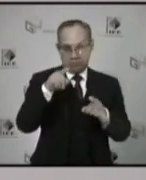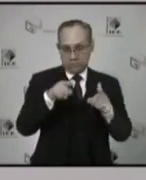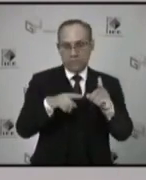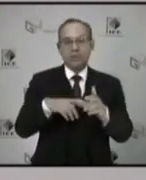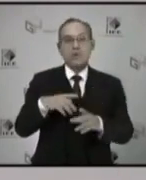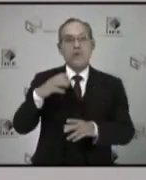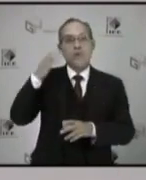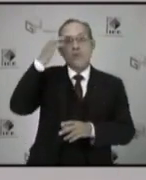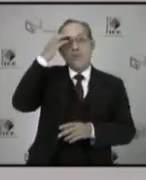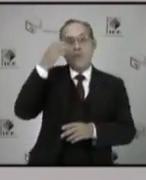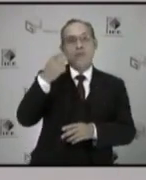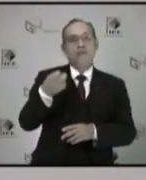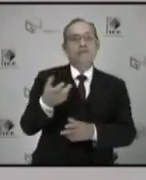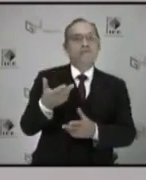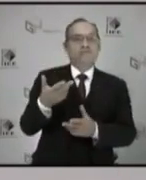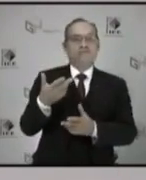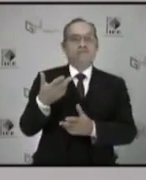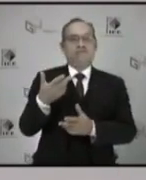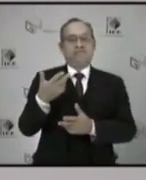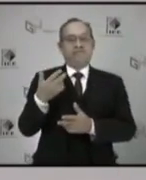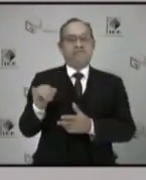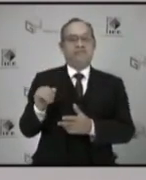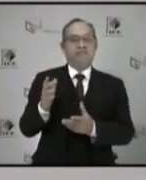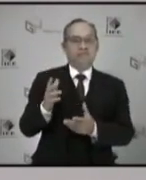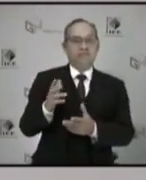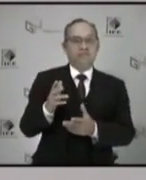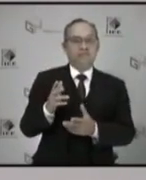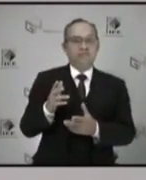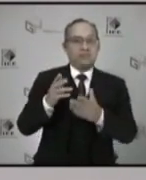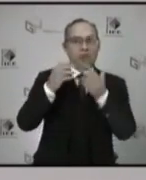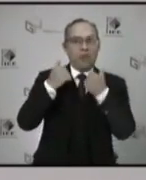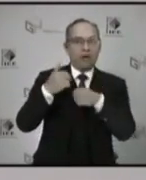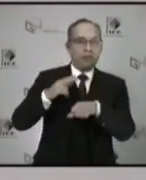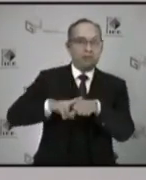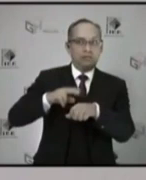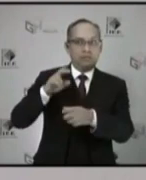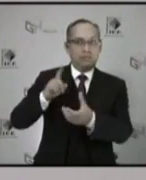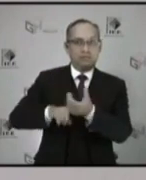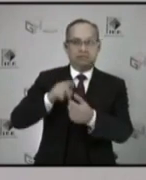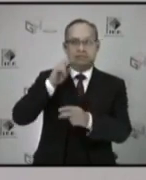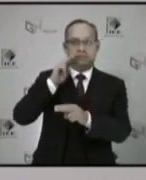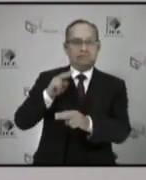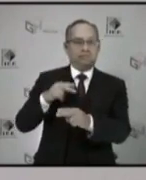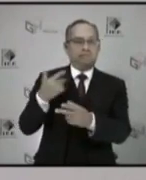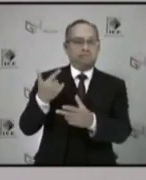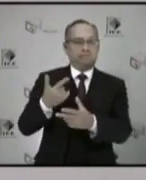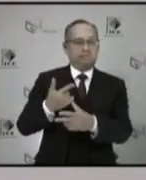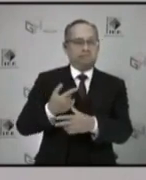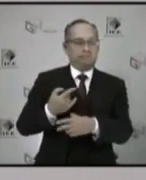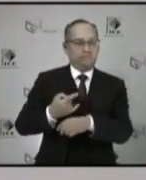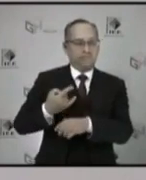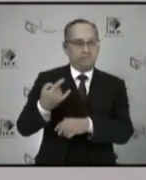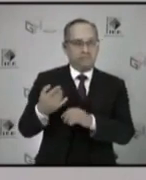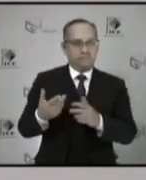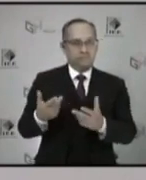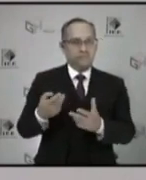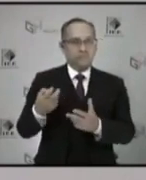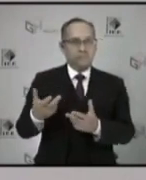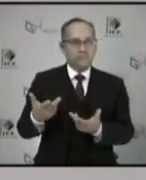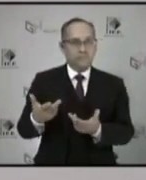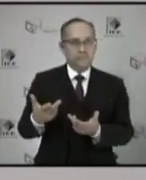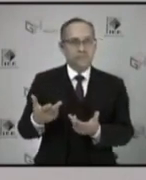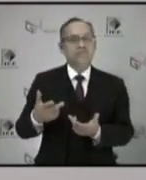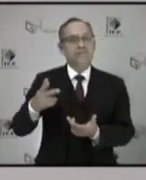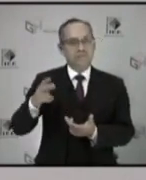salud. Se ha dilapidado el dinero. Se ha ejercido de una manera incorrecta y